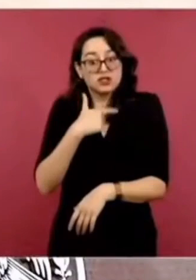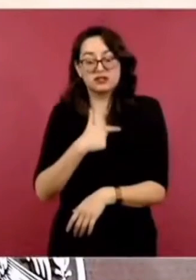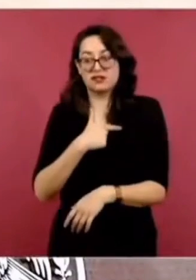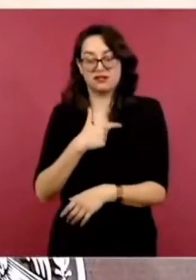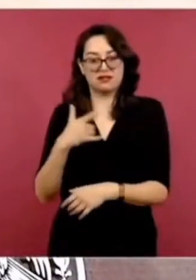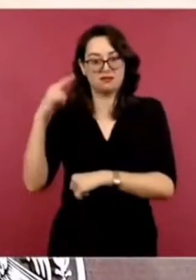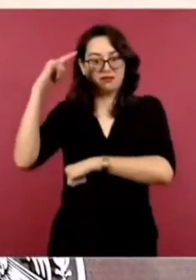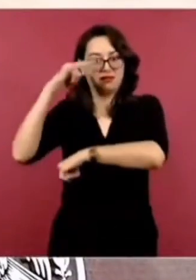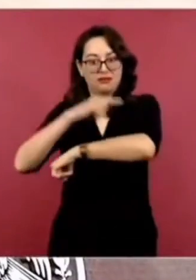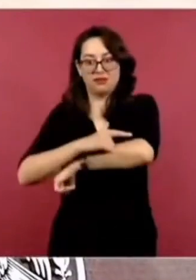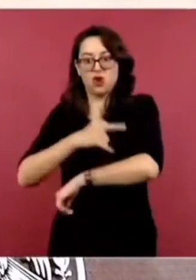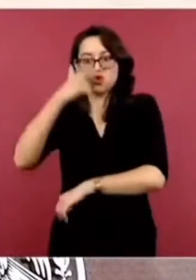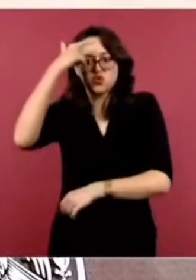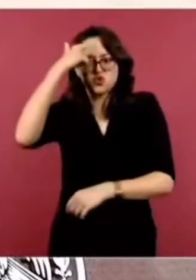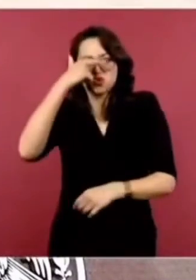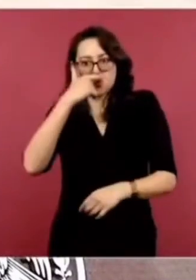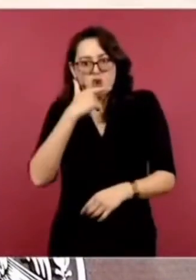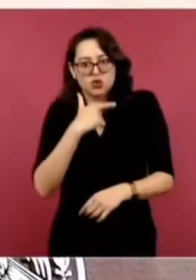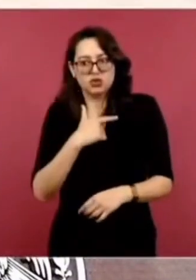hoy,